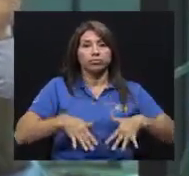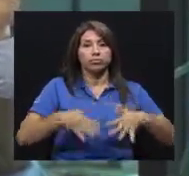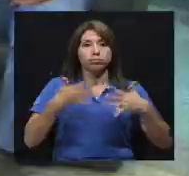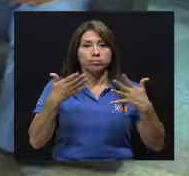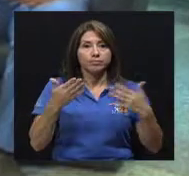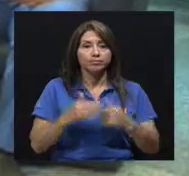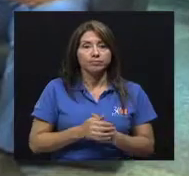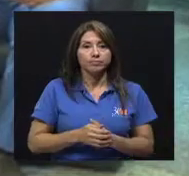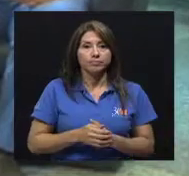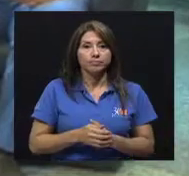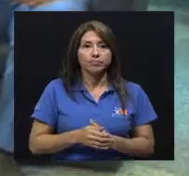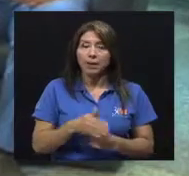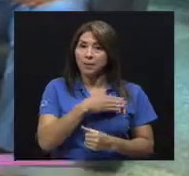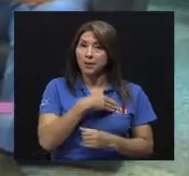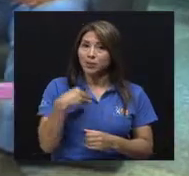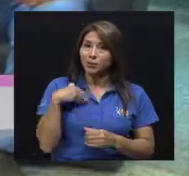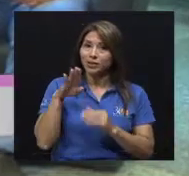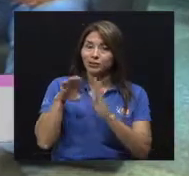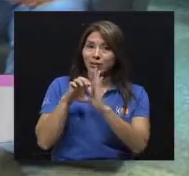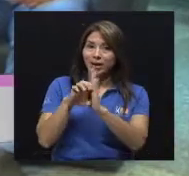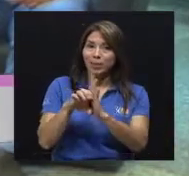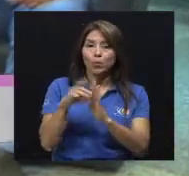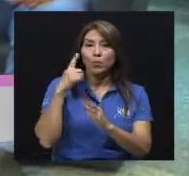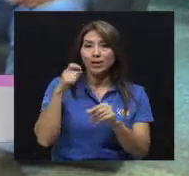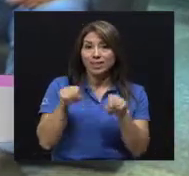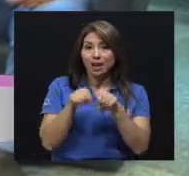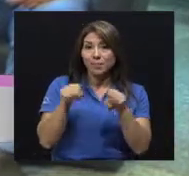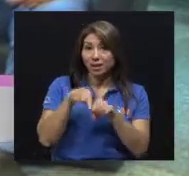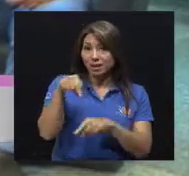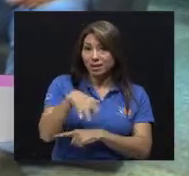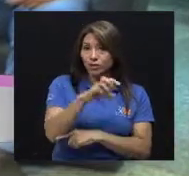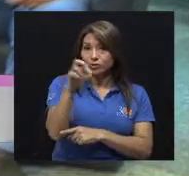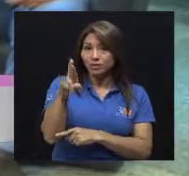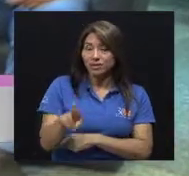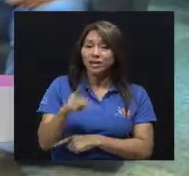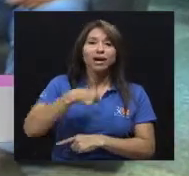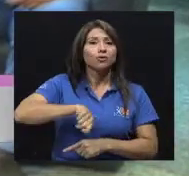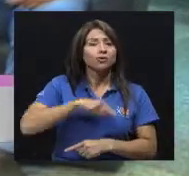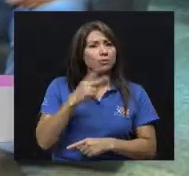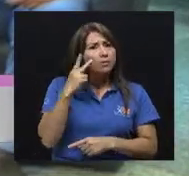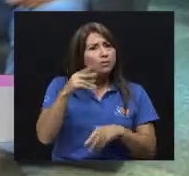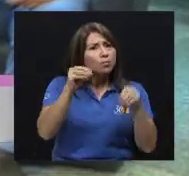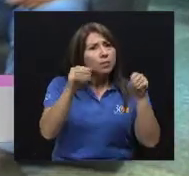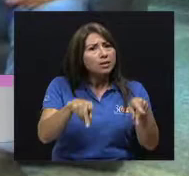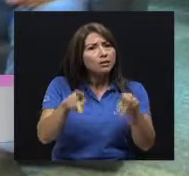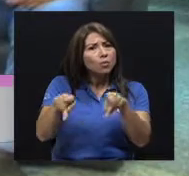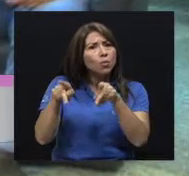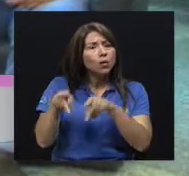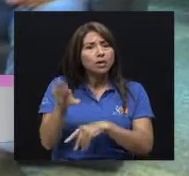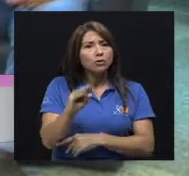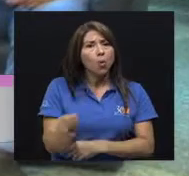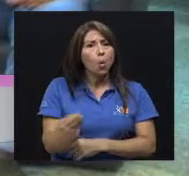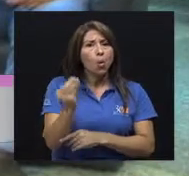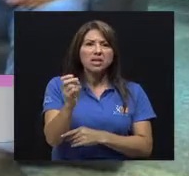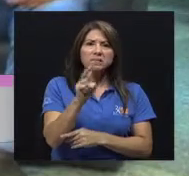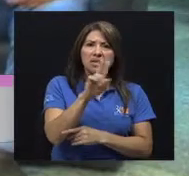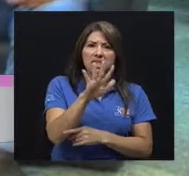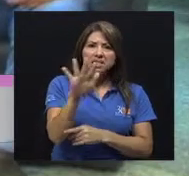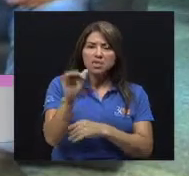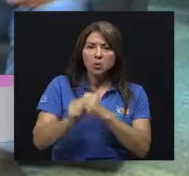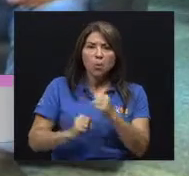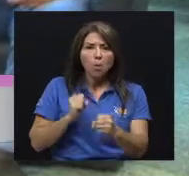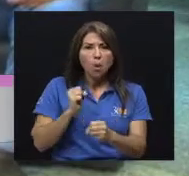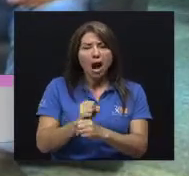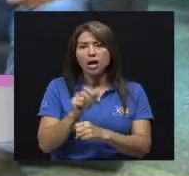sufrir. Que me gusta también este ejemplo que usted da, doctor, porque también en nuestro país hemos visto cómo mucho joven, ¿verdad?, de 25,